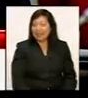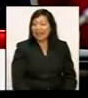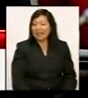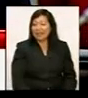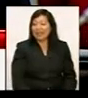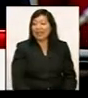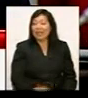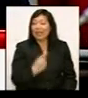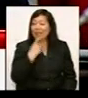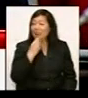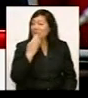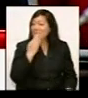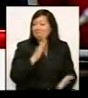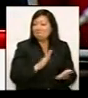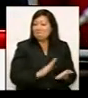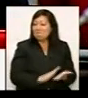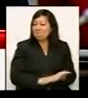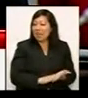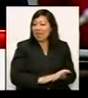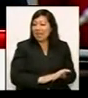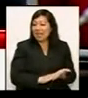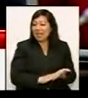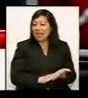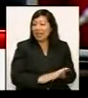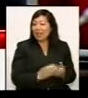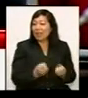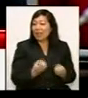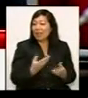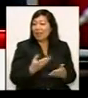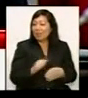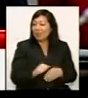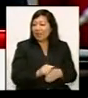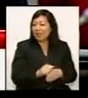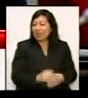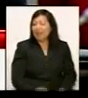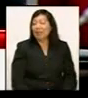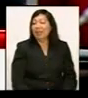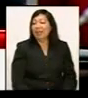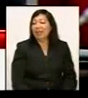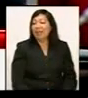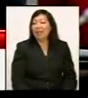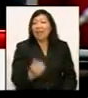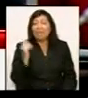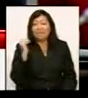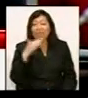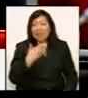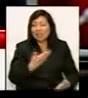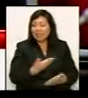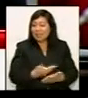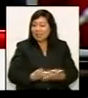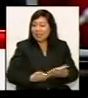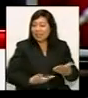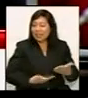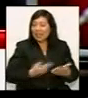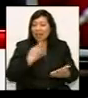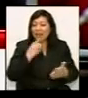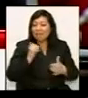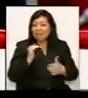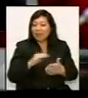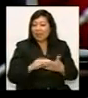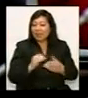Lojani, haya cometido los delitos tanto de prevaricato, tanto la de falsificación de documentos y la de